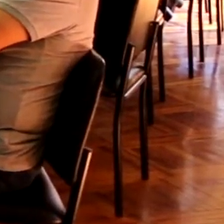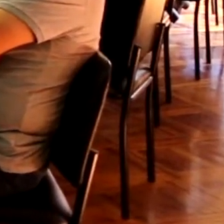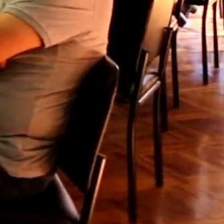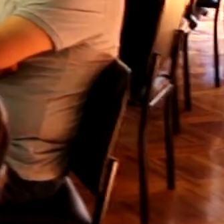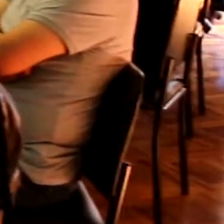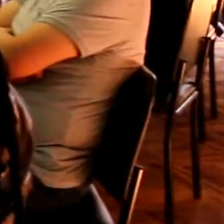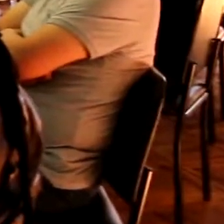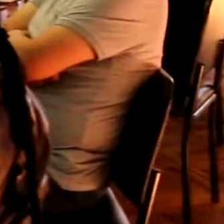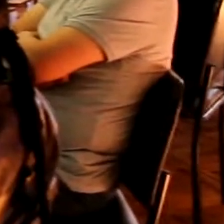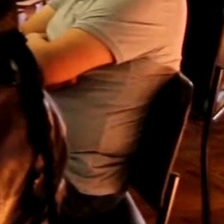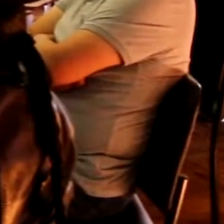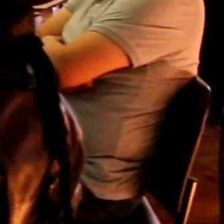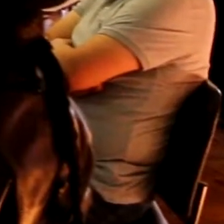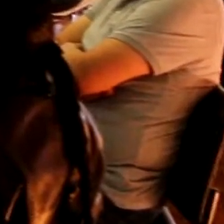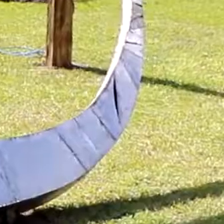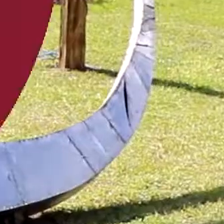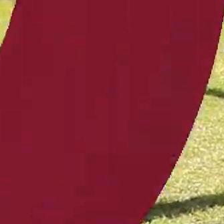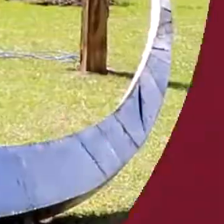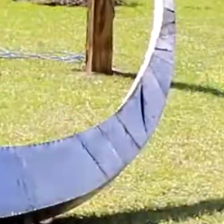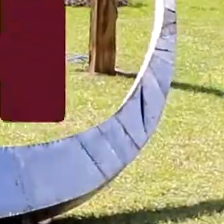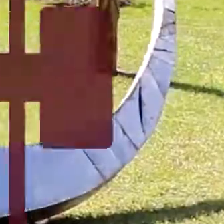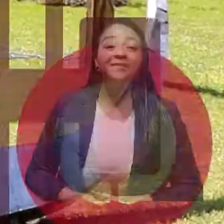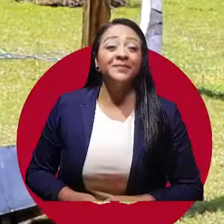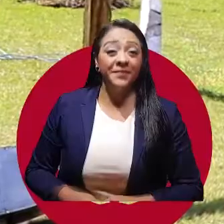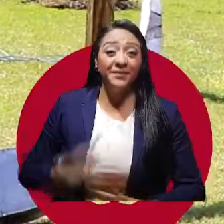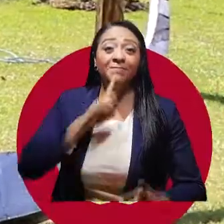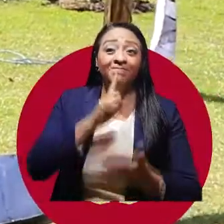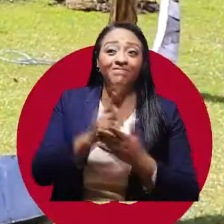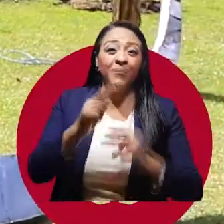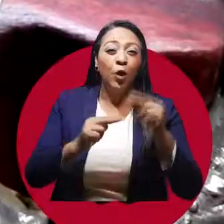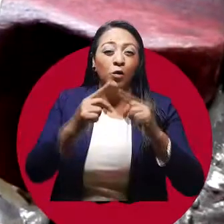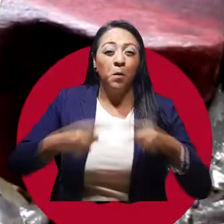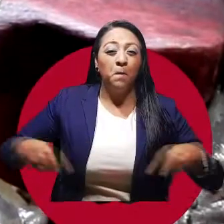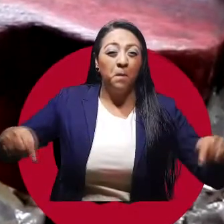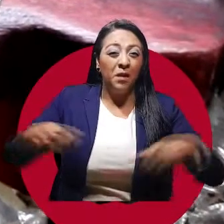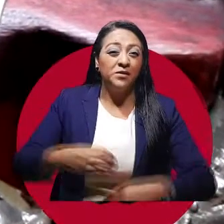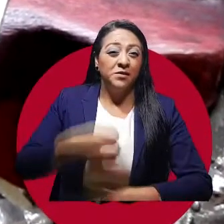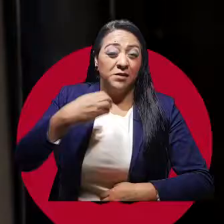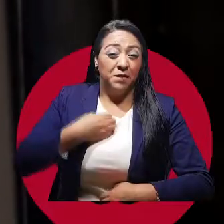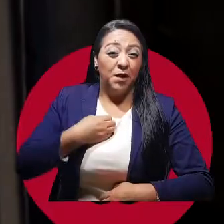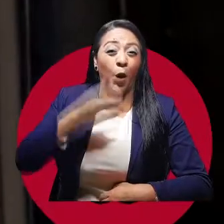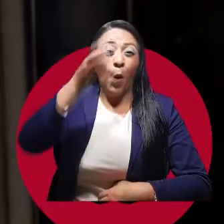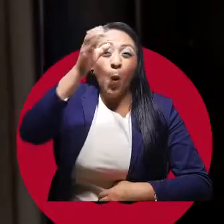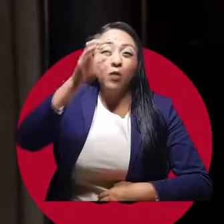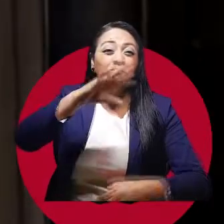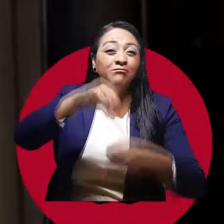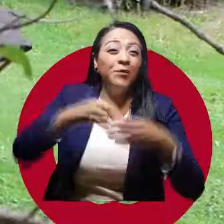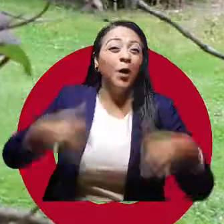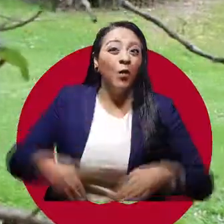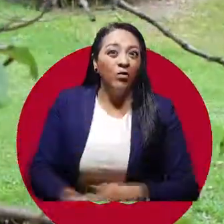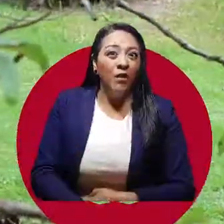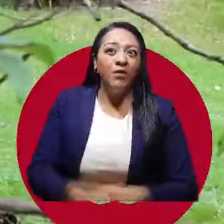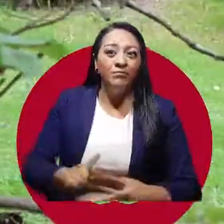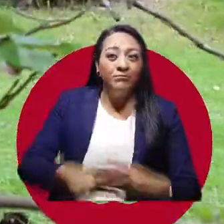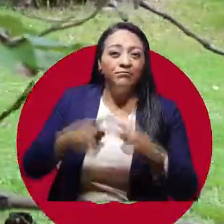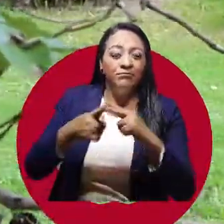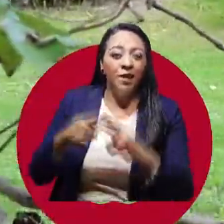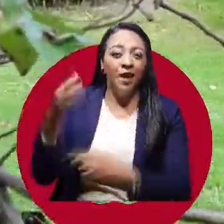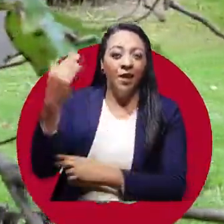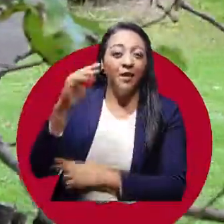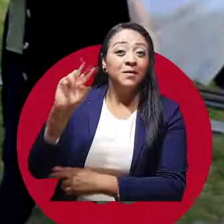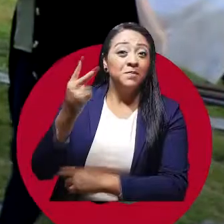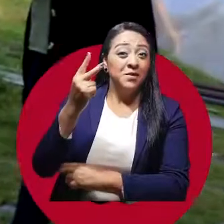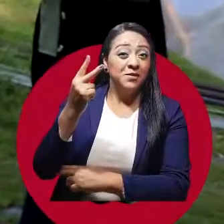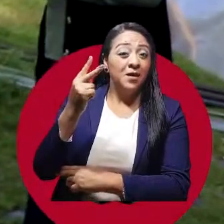Otavalo shuyashina kashpa katingapak. La construcción de la Plaza Cívica Intercultural de Otavalo está en marcha. El alcalde Mario Conejo Maldonado,